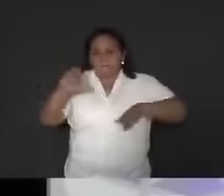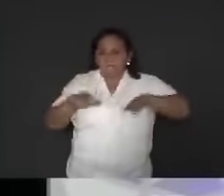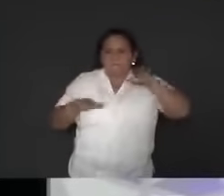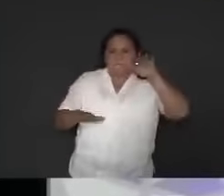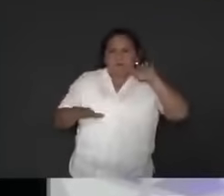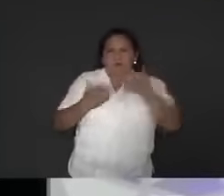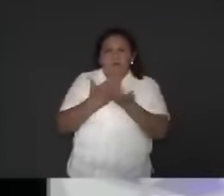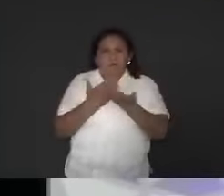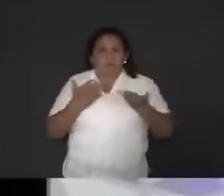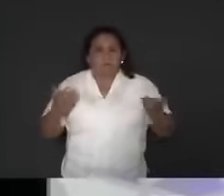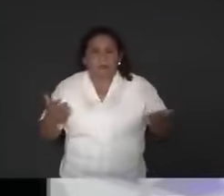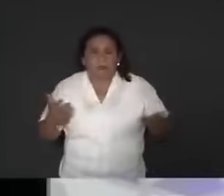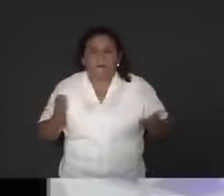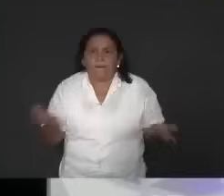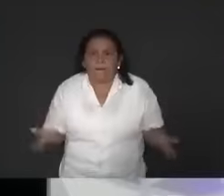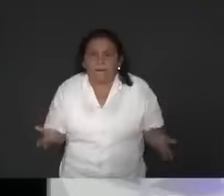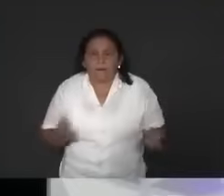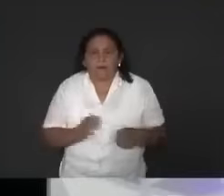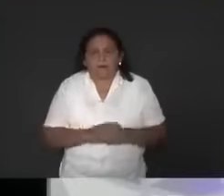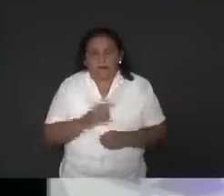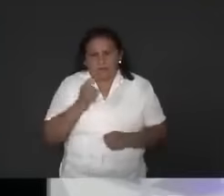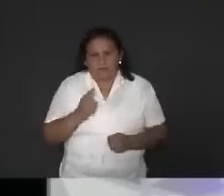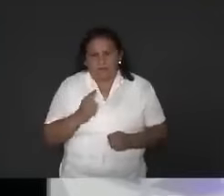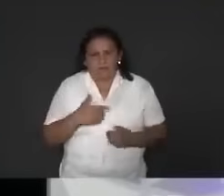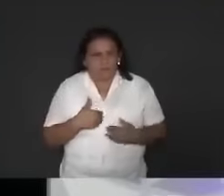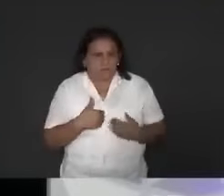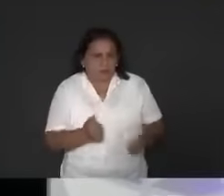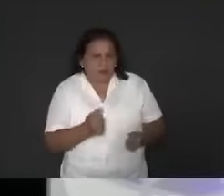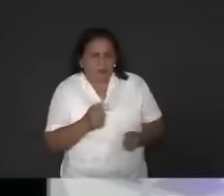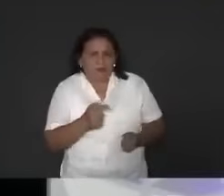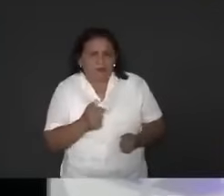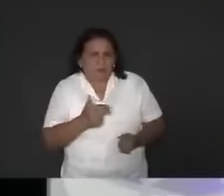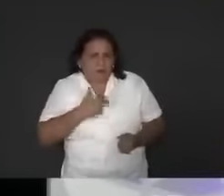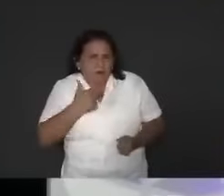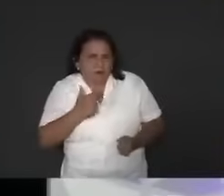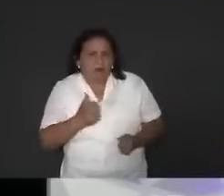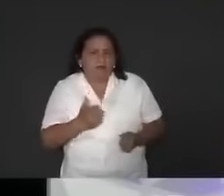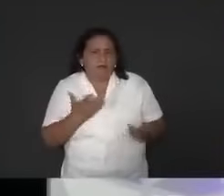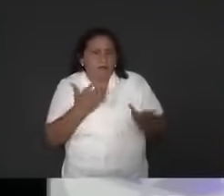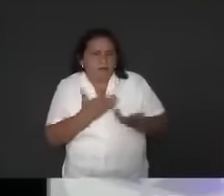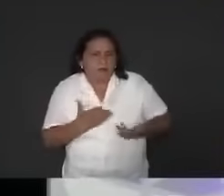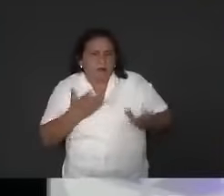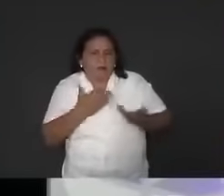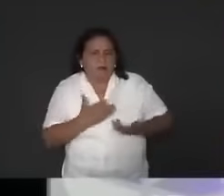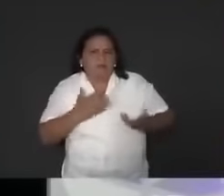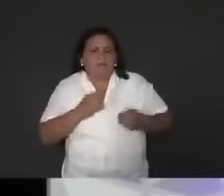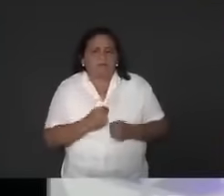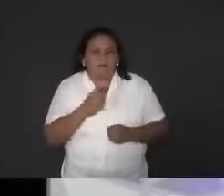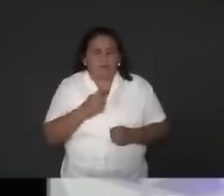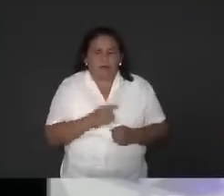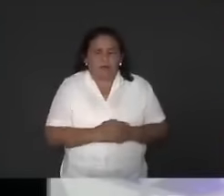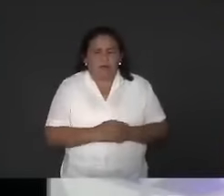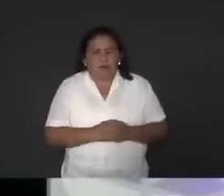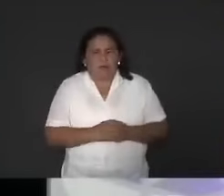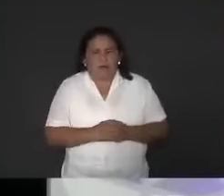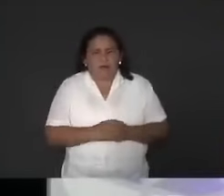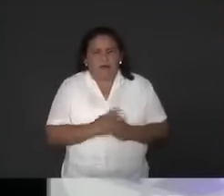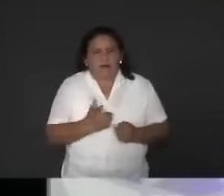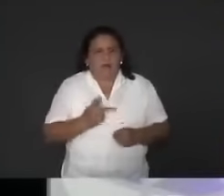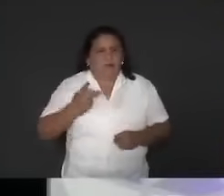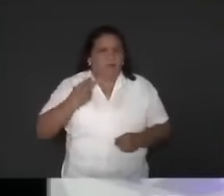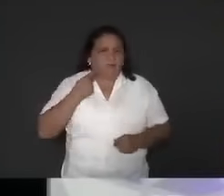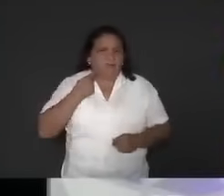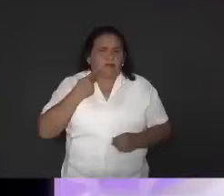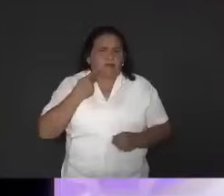estado. Tu aliada entiende de qué estamos hablando y lo vamos a construir escuchándote para que sea efectiva la política en esta